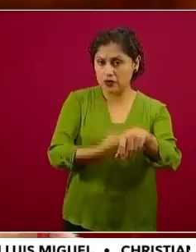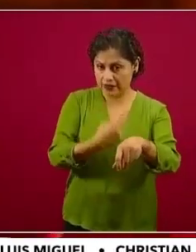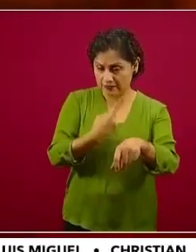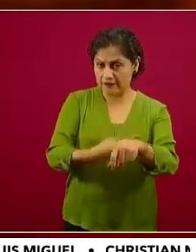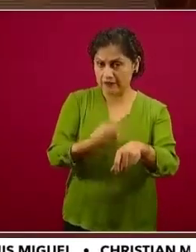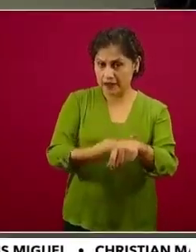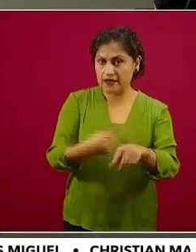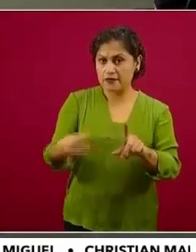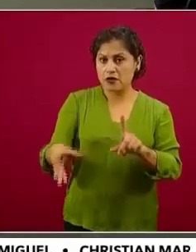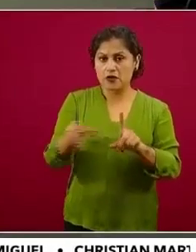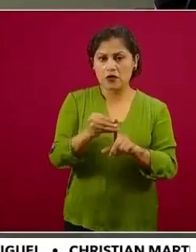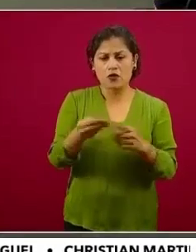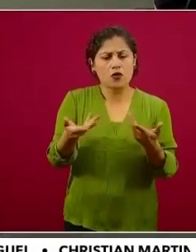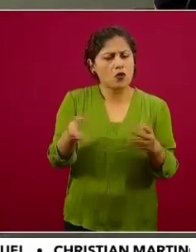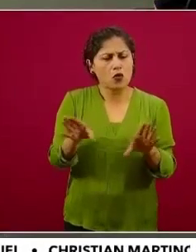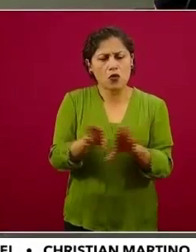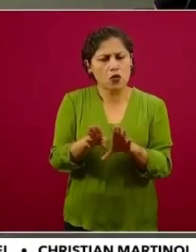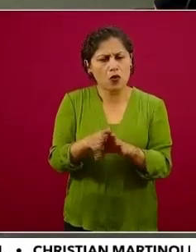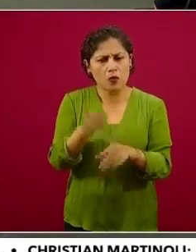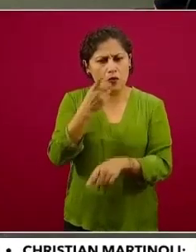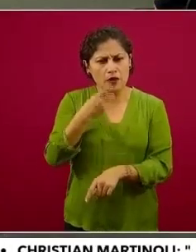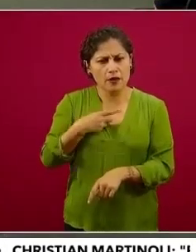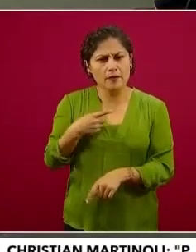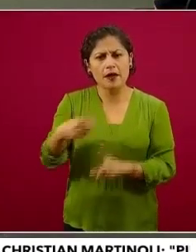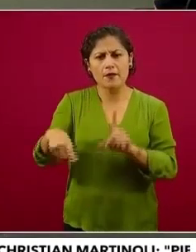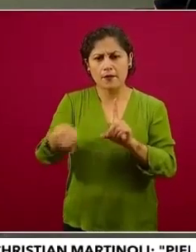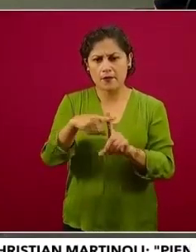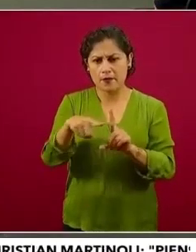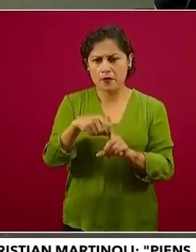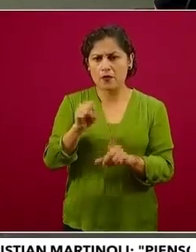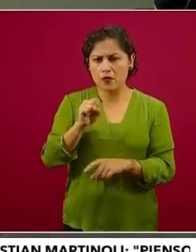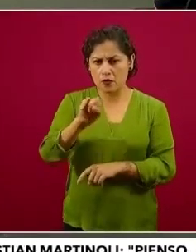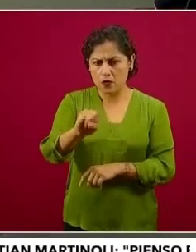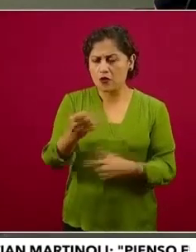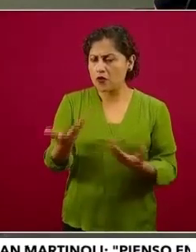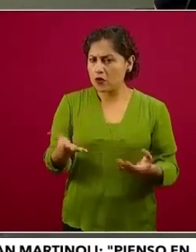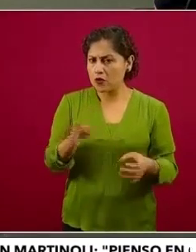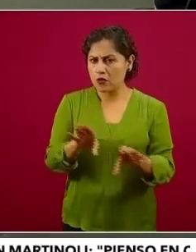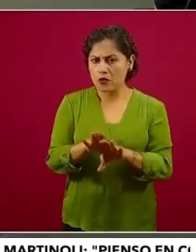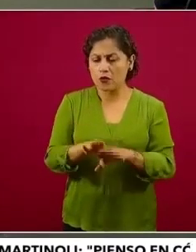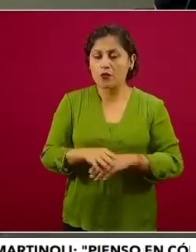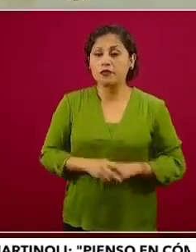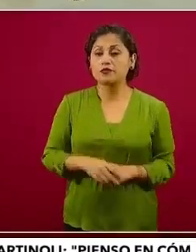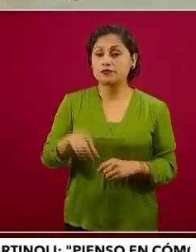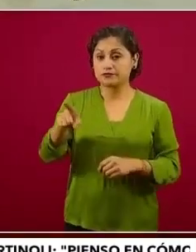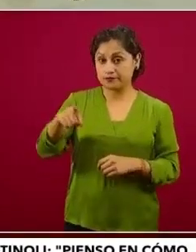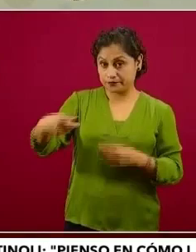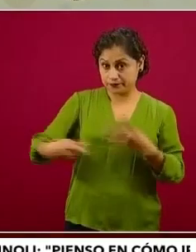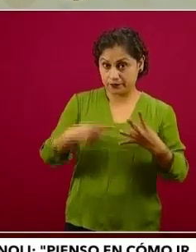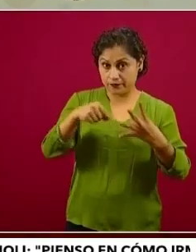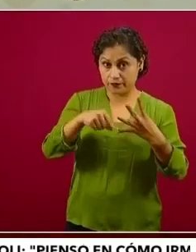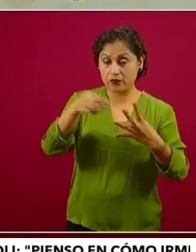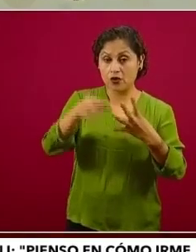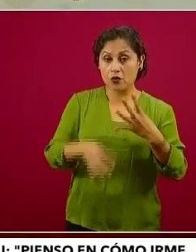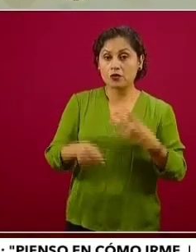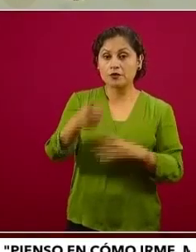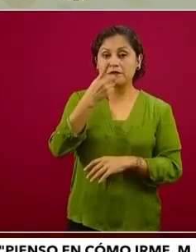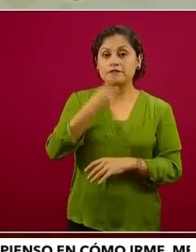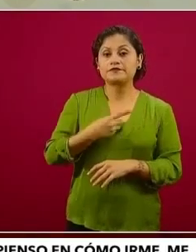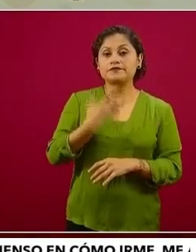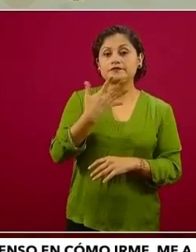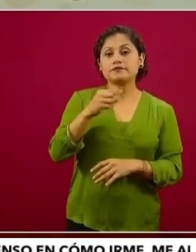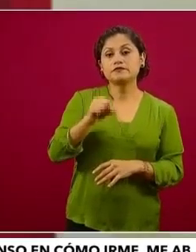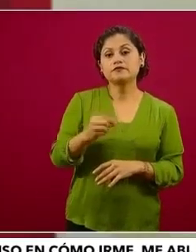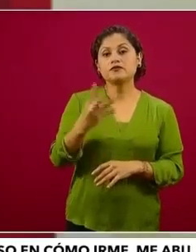positividad? Gracias. Con mucho gusto, muchas gracias, Blanca, por estas preguntas. Sobre la última, este 5.4 es por